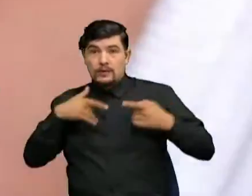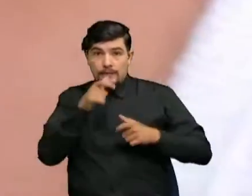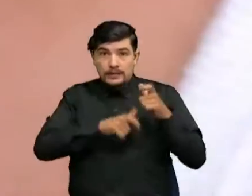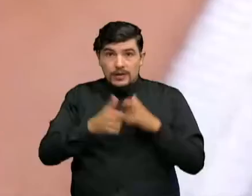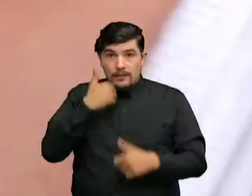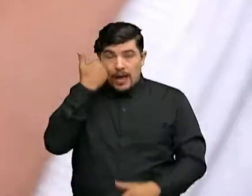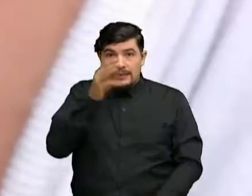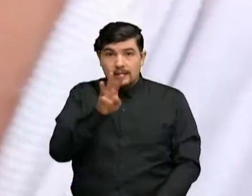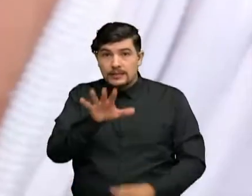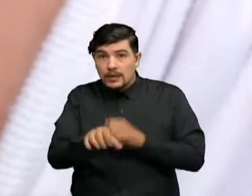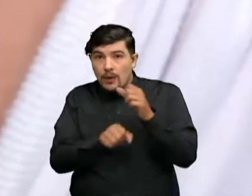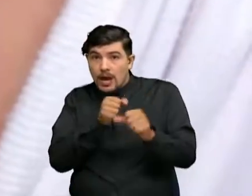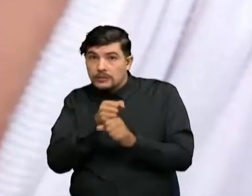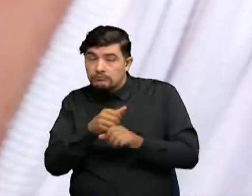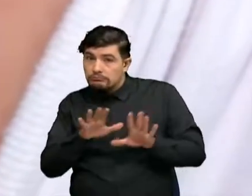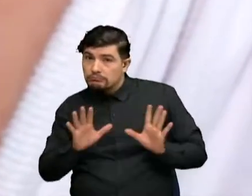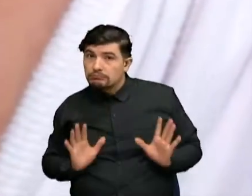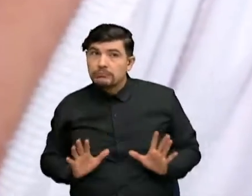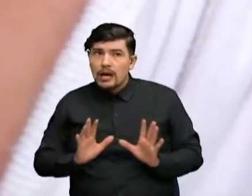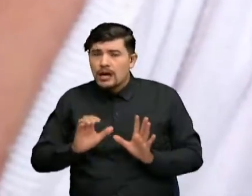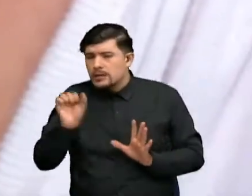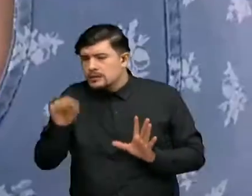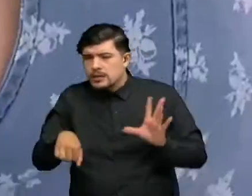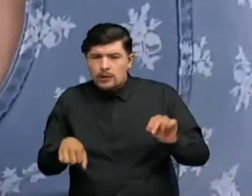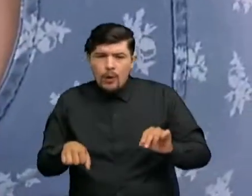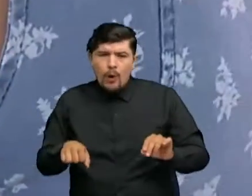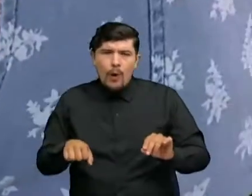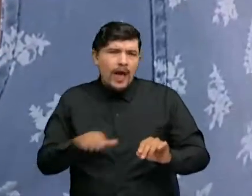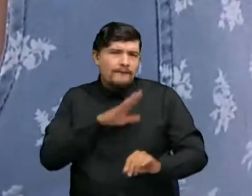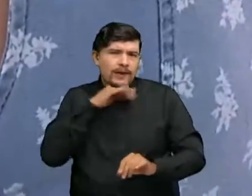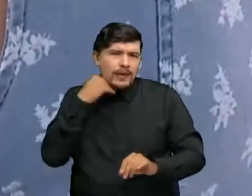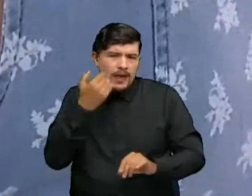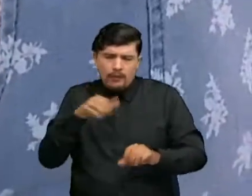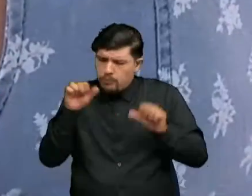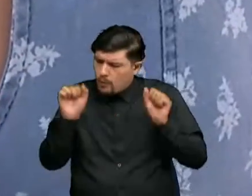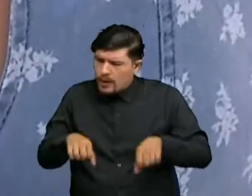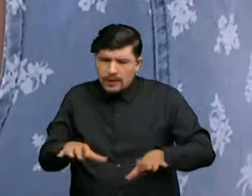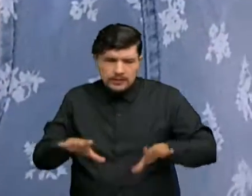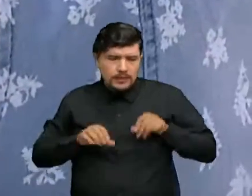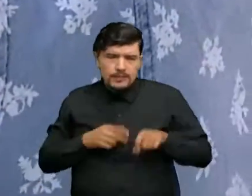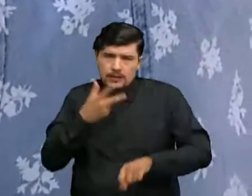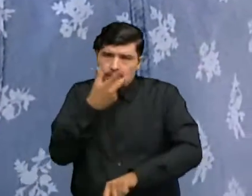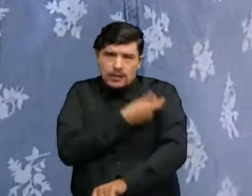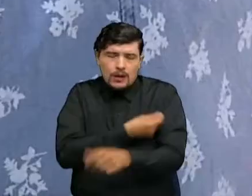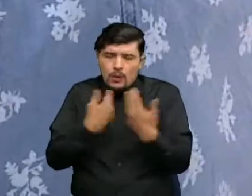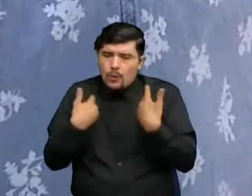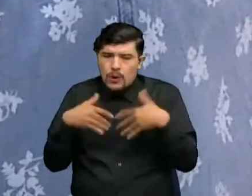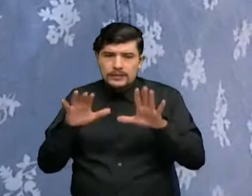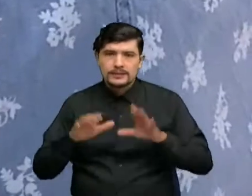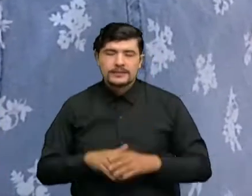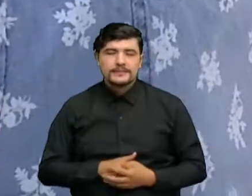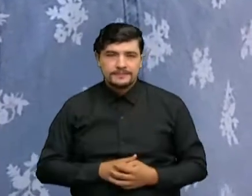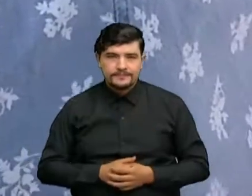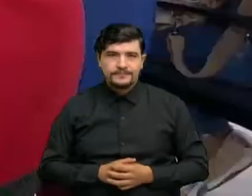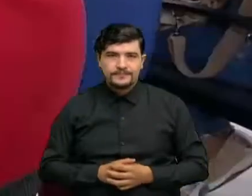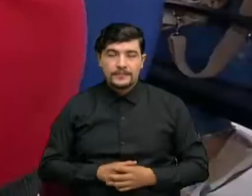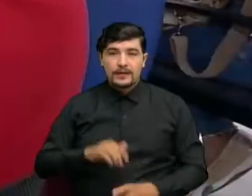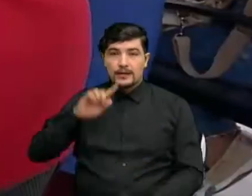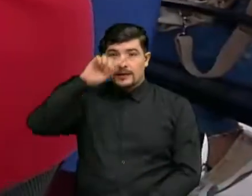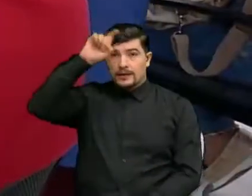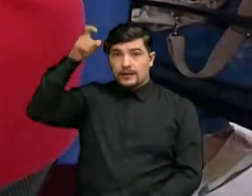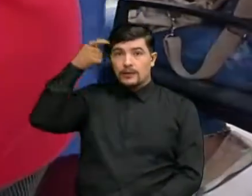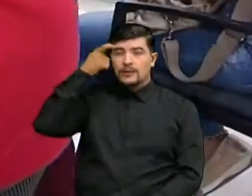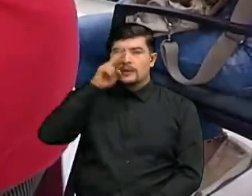pueden o no presentar enfermedades base o comorbilidades aún así el gobierno